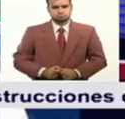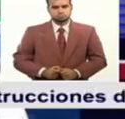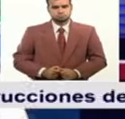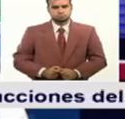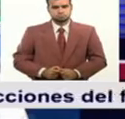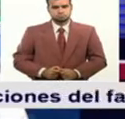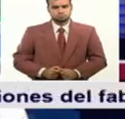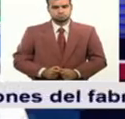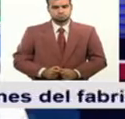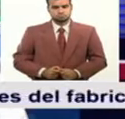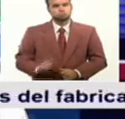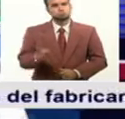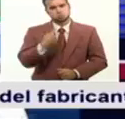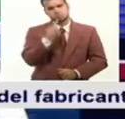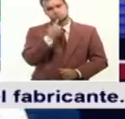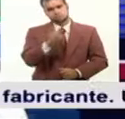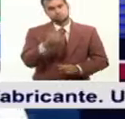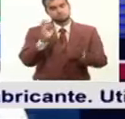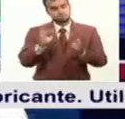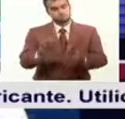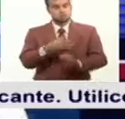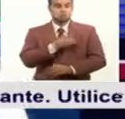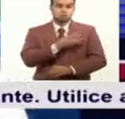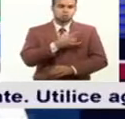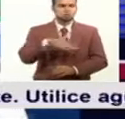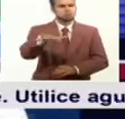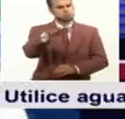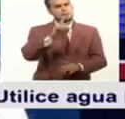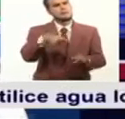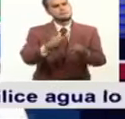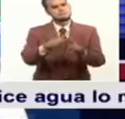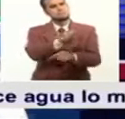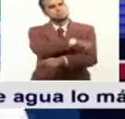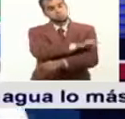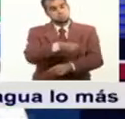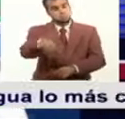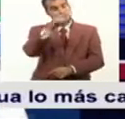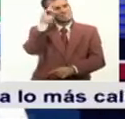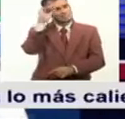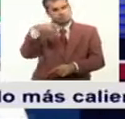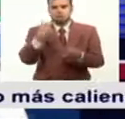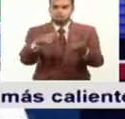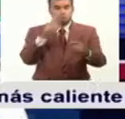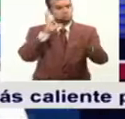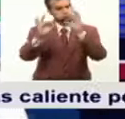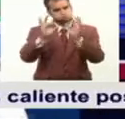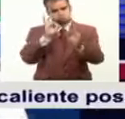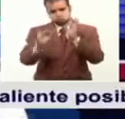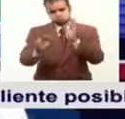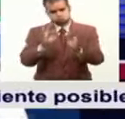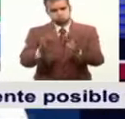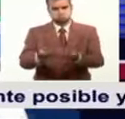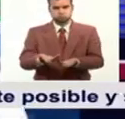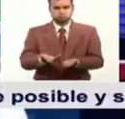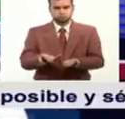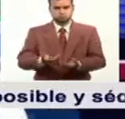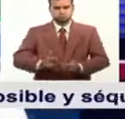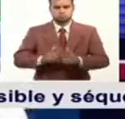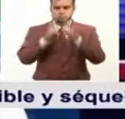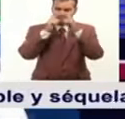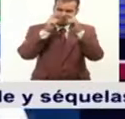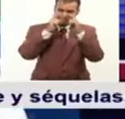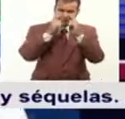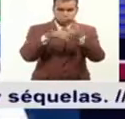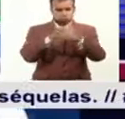el mensaje, además de las condolencias, para que la población siga extremando las medidas de protección por